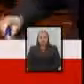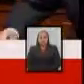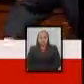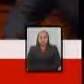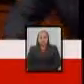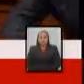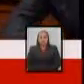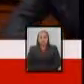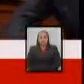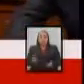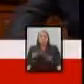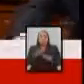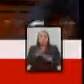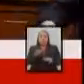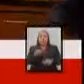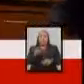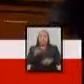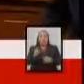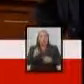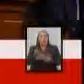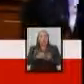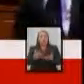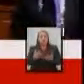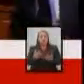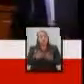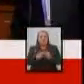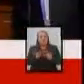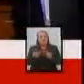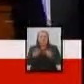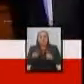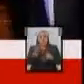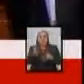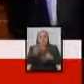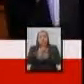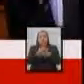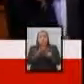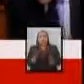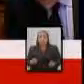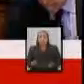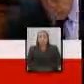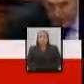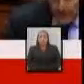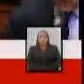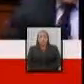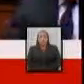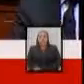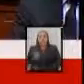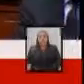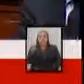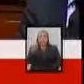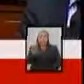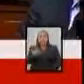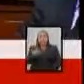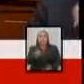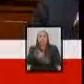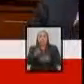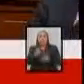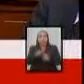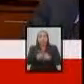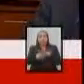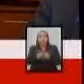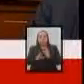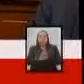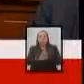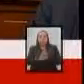alternativas, presidente, entonces hay que optar por disolver, porque no solamente se puede disponer a través de esta